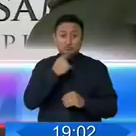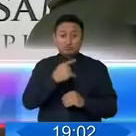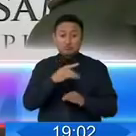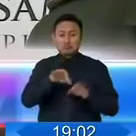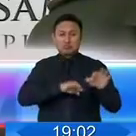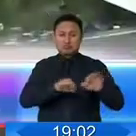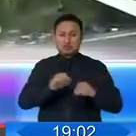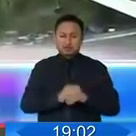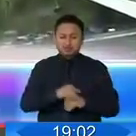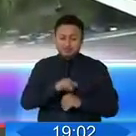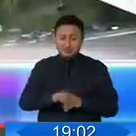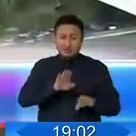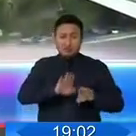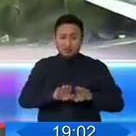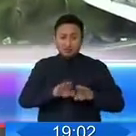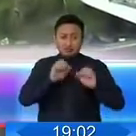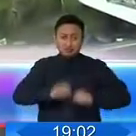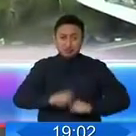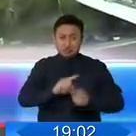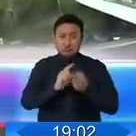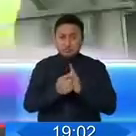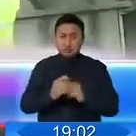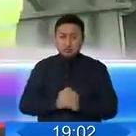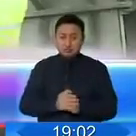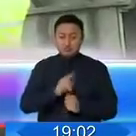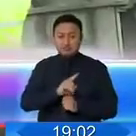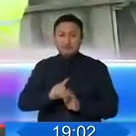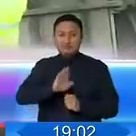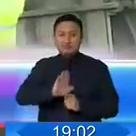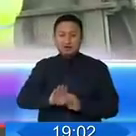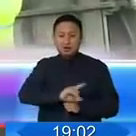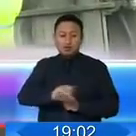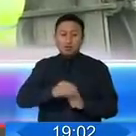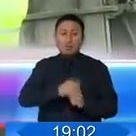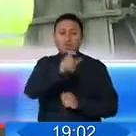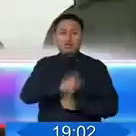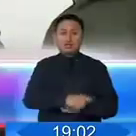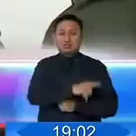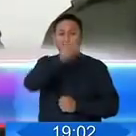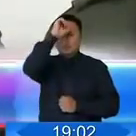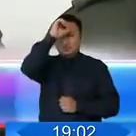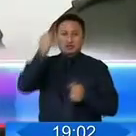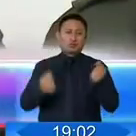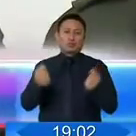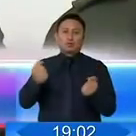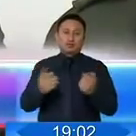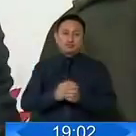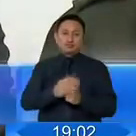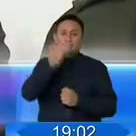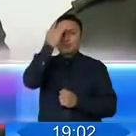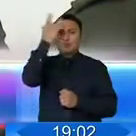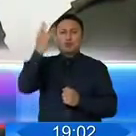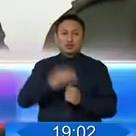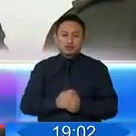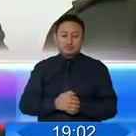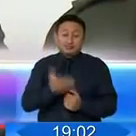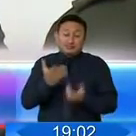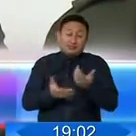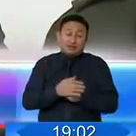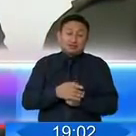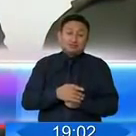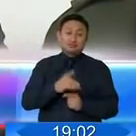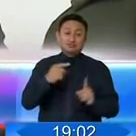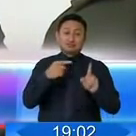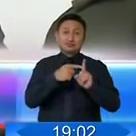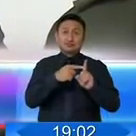Policía Nacional, esto se traduciría en una falla o negligencia del conductor. ¿Por qué? Porque probablemente él hizo